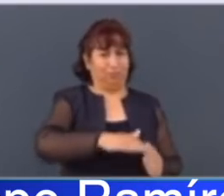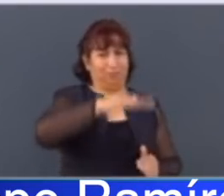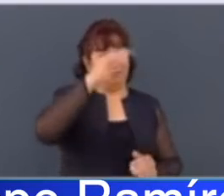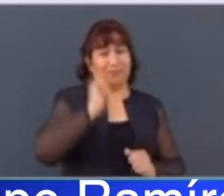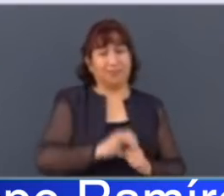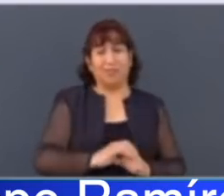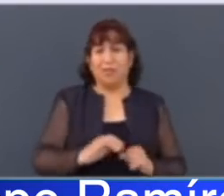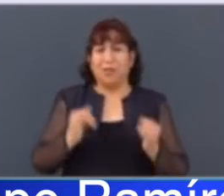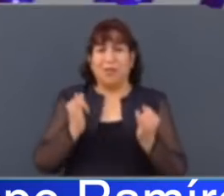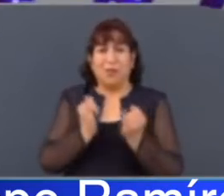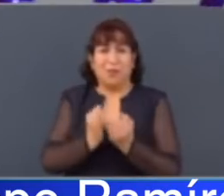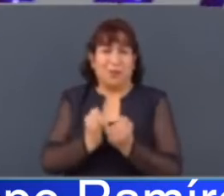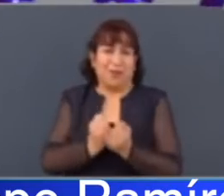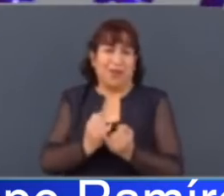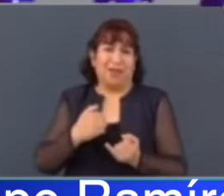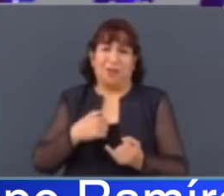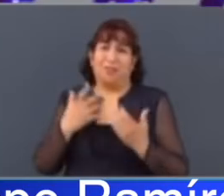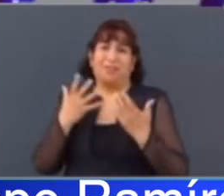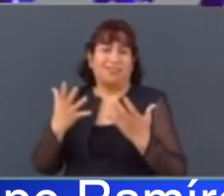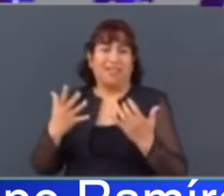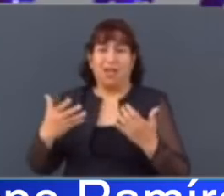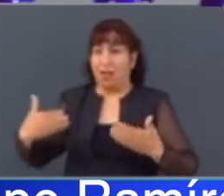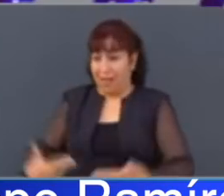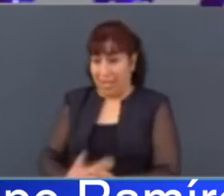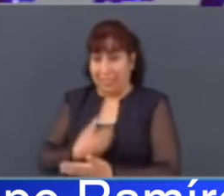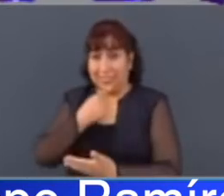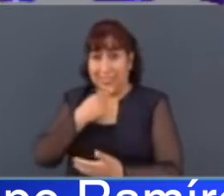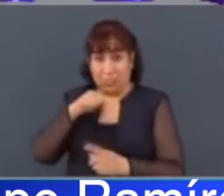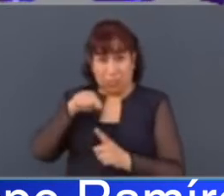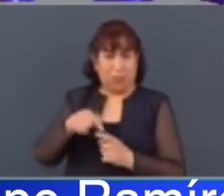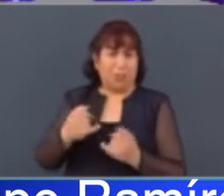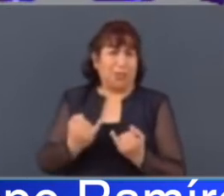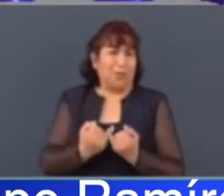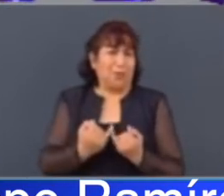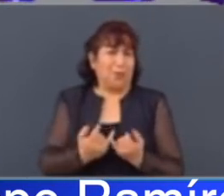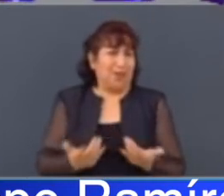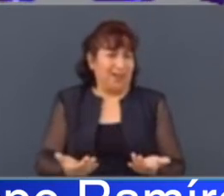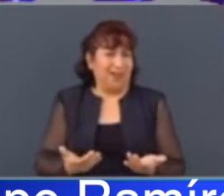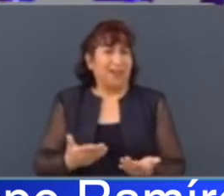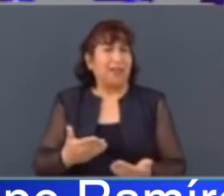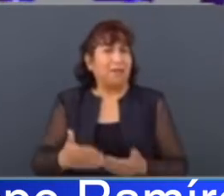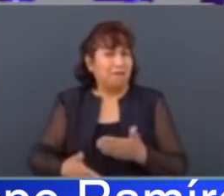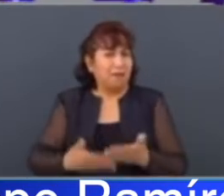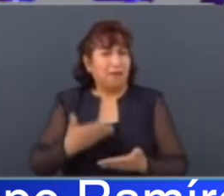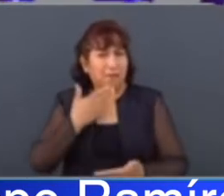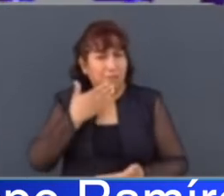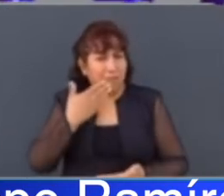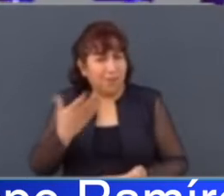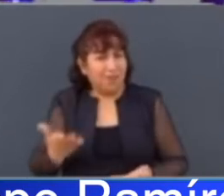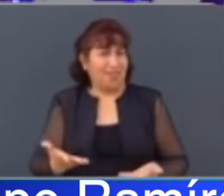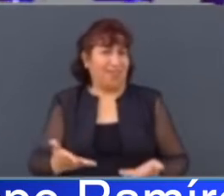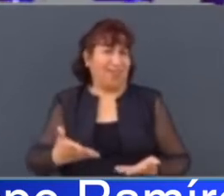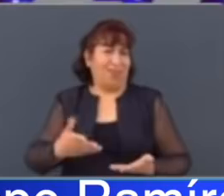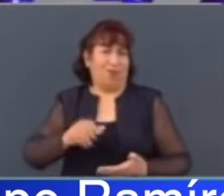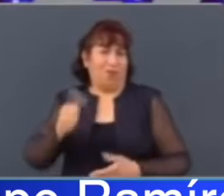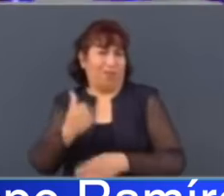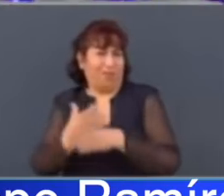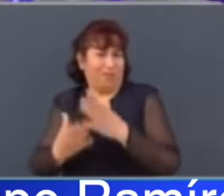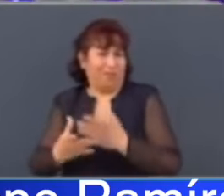Sí, como también nosotros deseamos, ¿no? Cuando nacen los niños, que les vaya muy bien y muchas otras